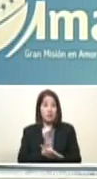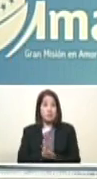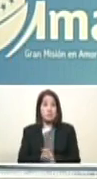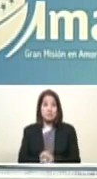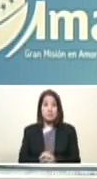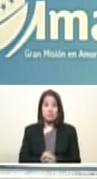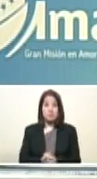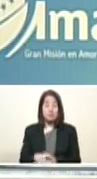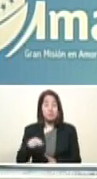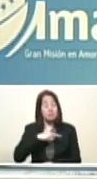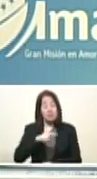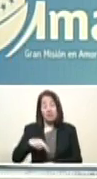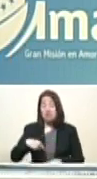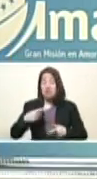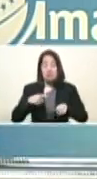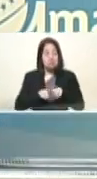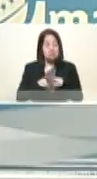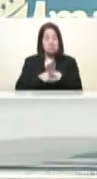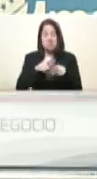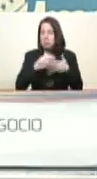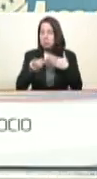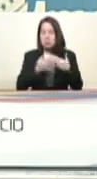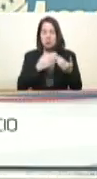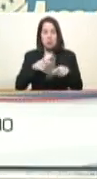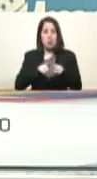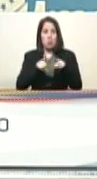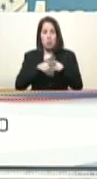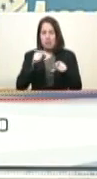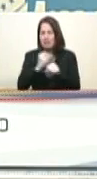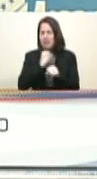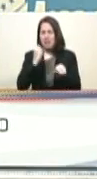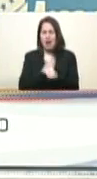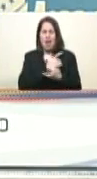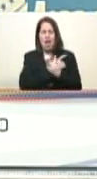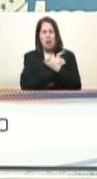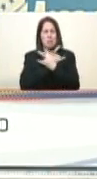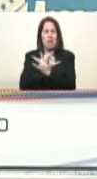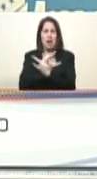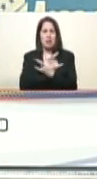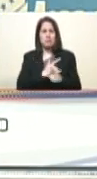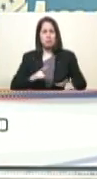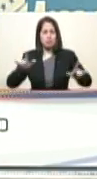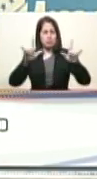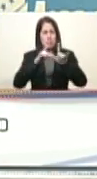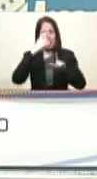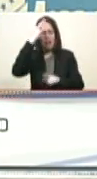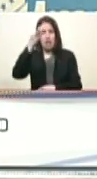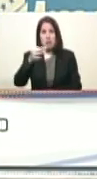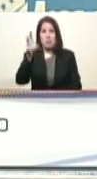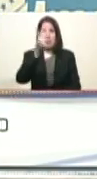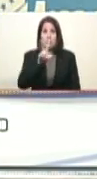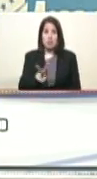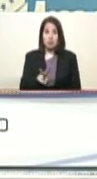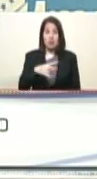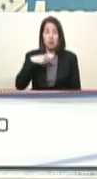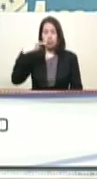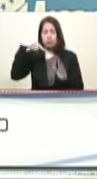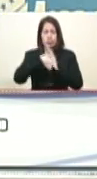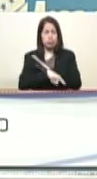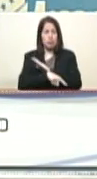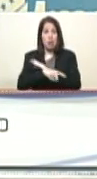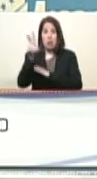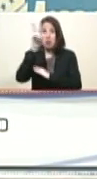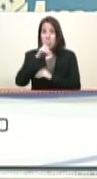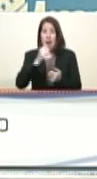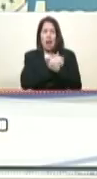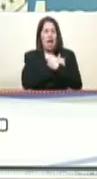toca trabajar, luchar, amar nuestro país, creer en Venezuela. Yo creo en Venezuela profundamente y llamo